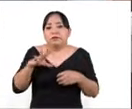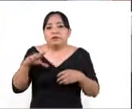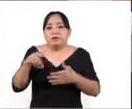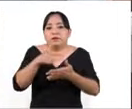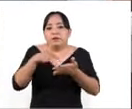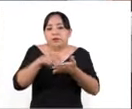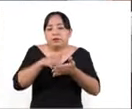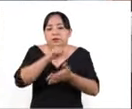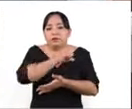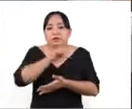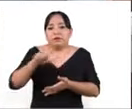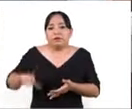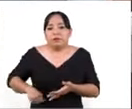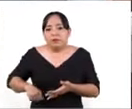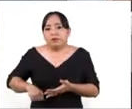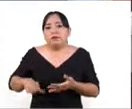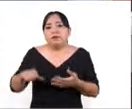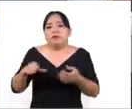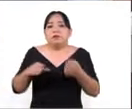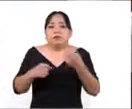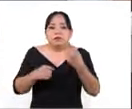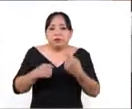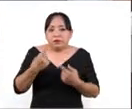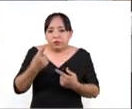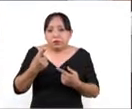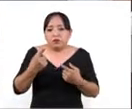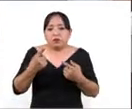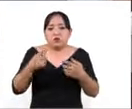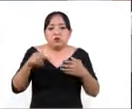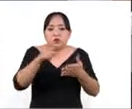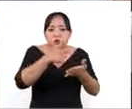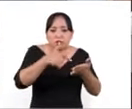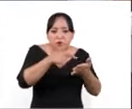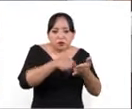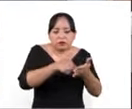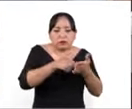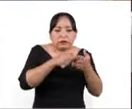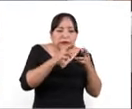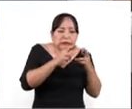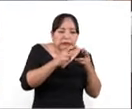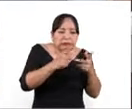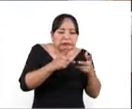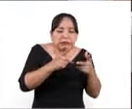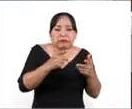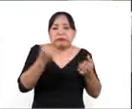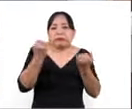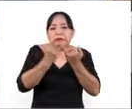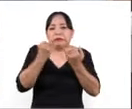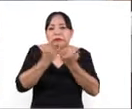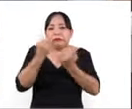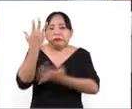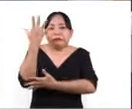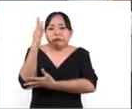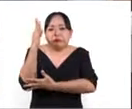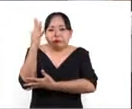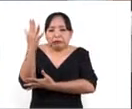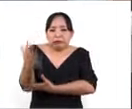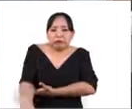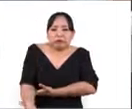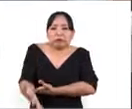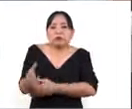general, especialmente aplanados y algunos agrietamientos, cortocircuitos, caída de árboles y caída de